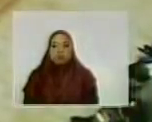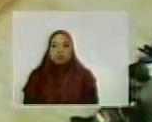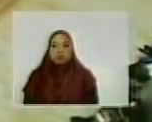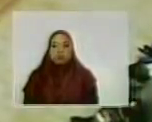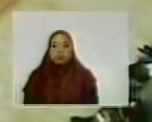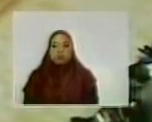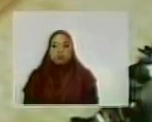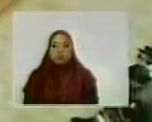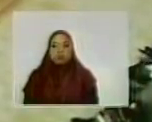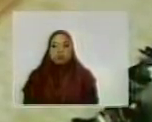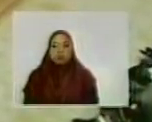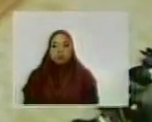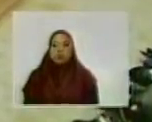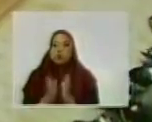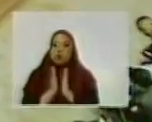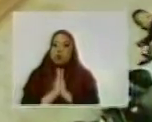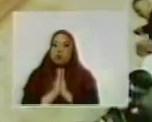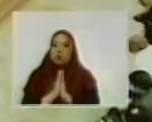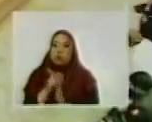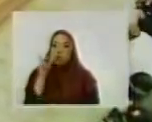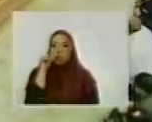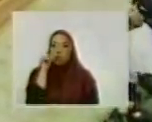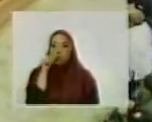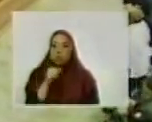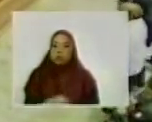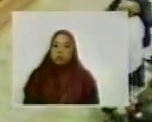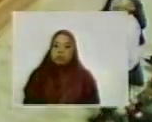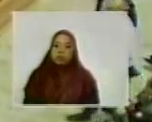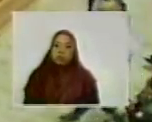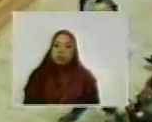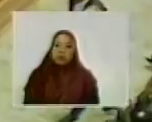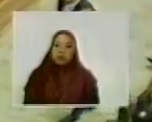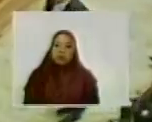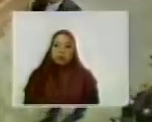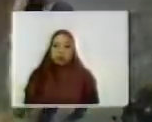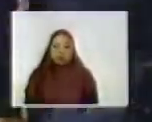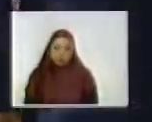Pedro, Francisco, por favor, acompañen al compañero